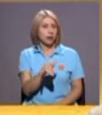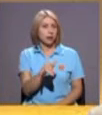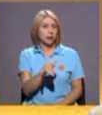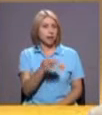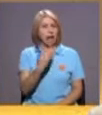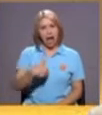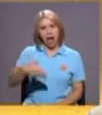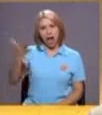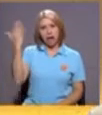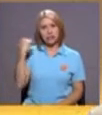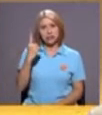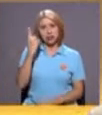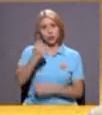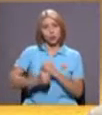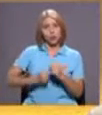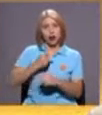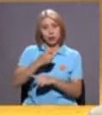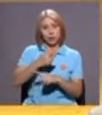año y medio